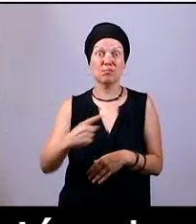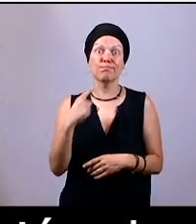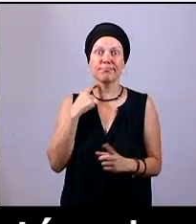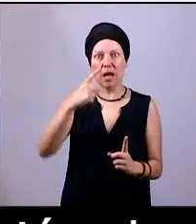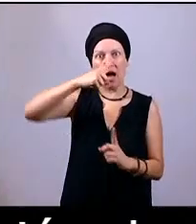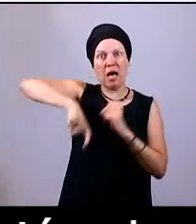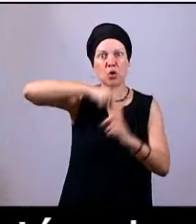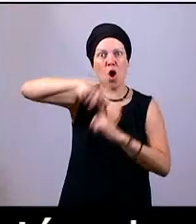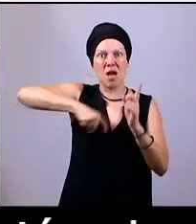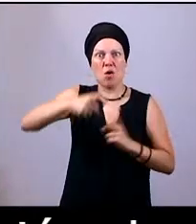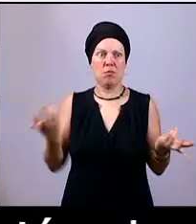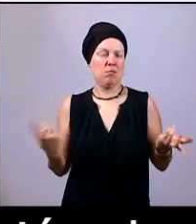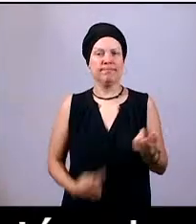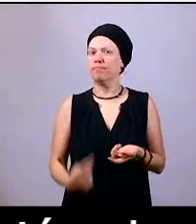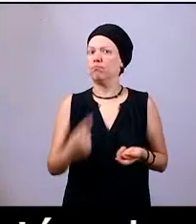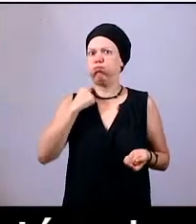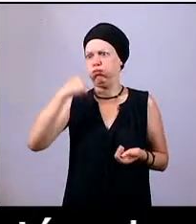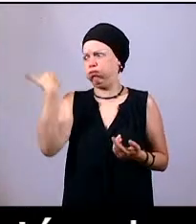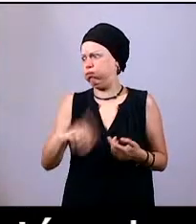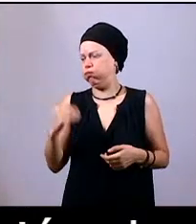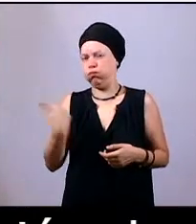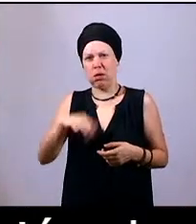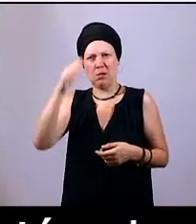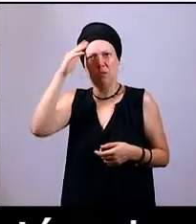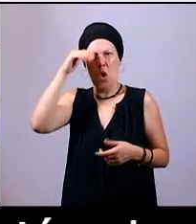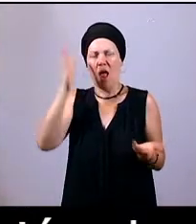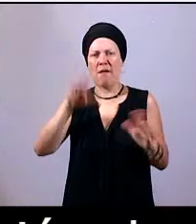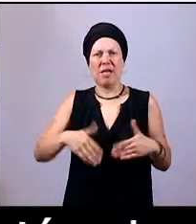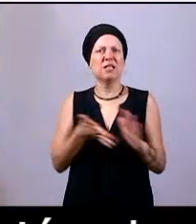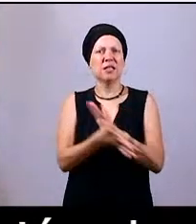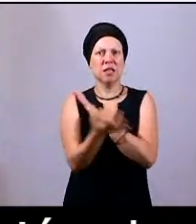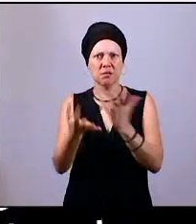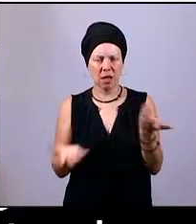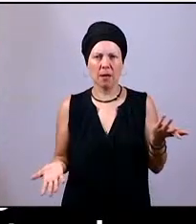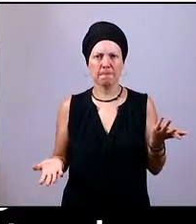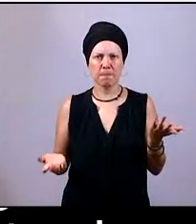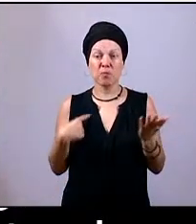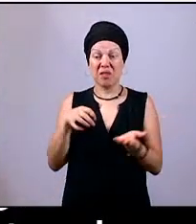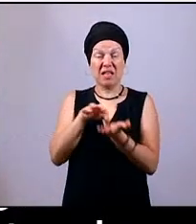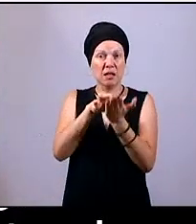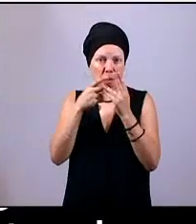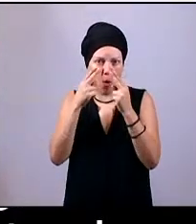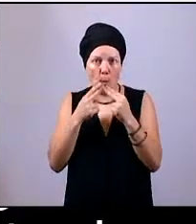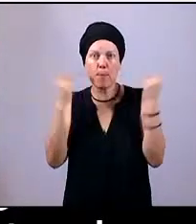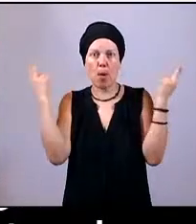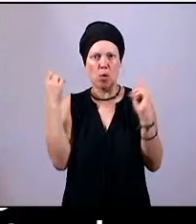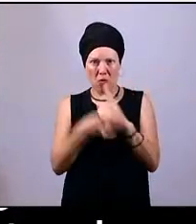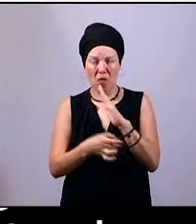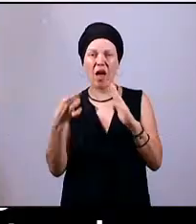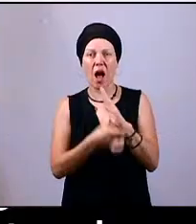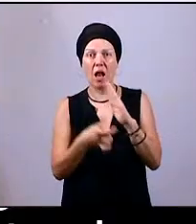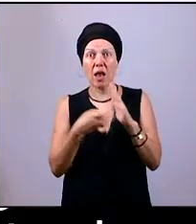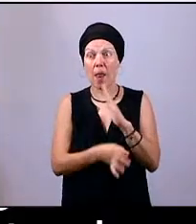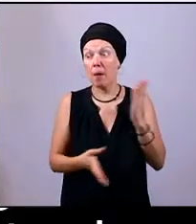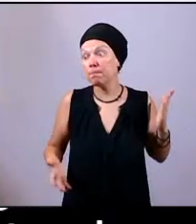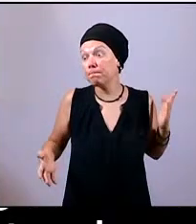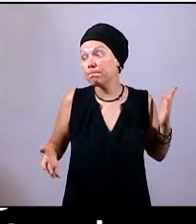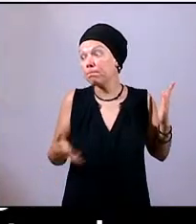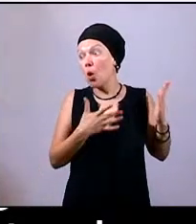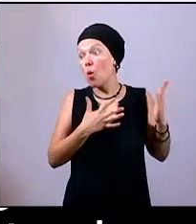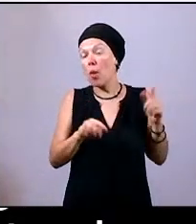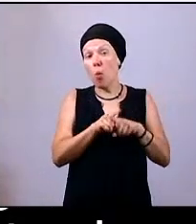año. Una pérdida importante que se traduce en que esos servicios públicos de calidad cuenten con una